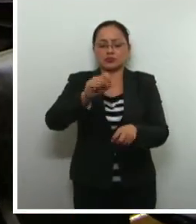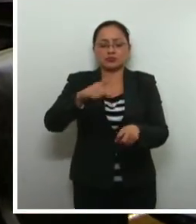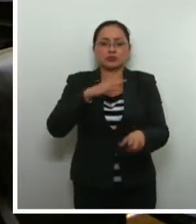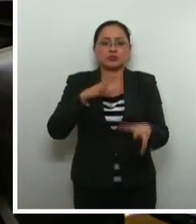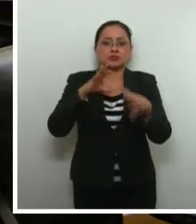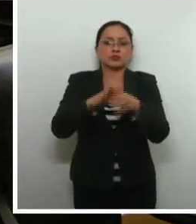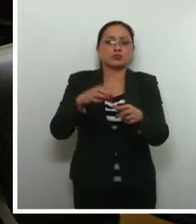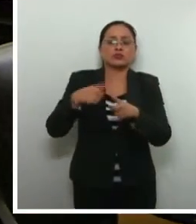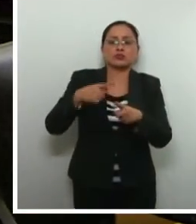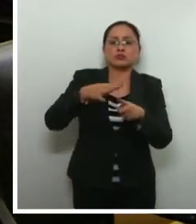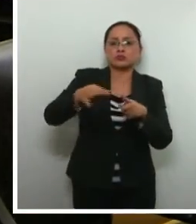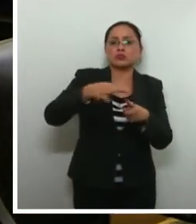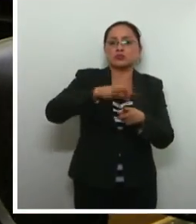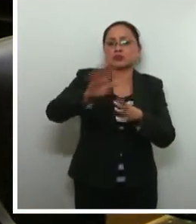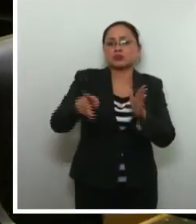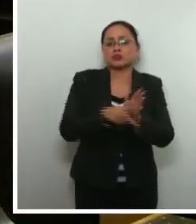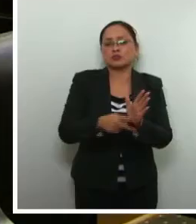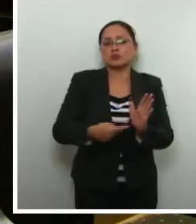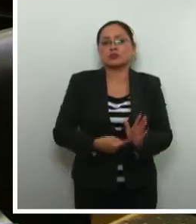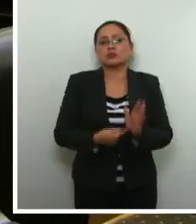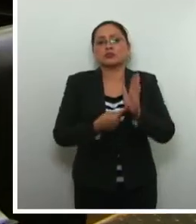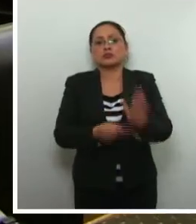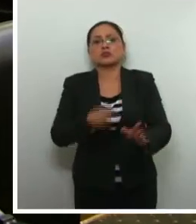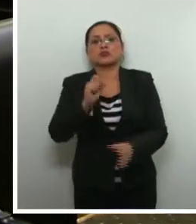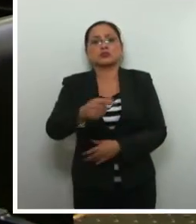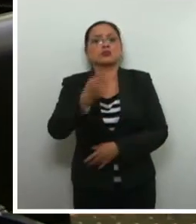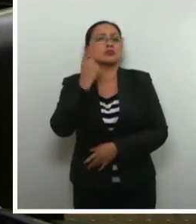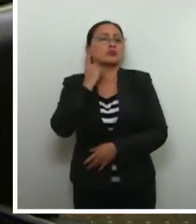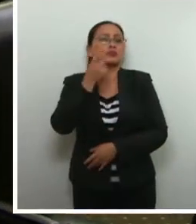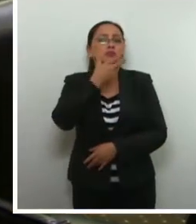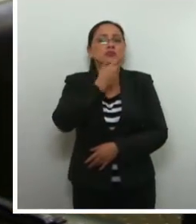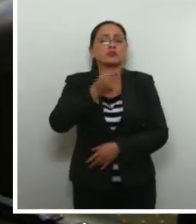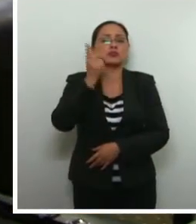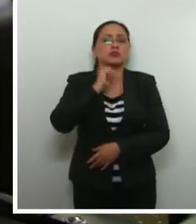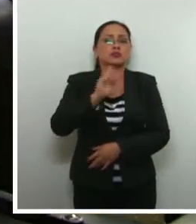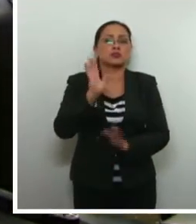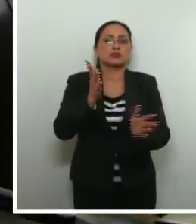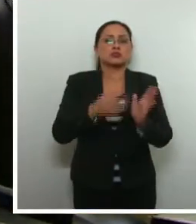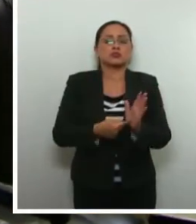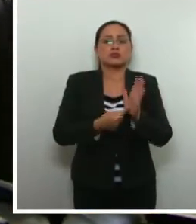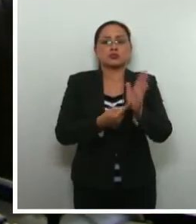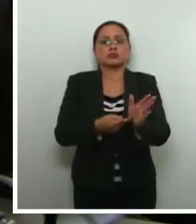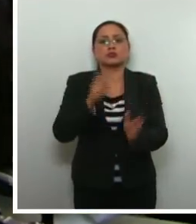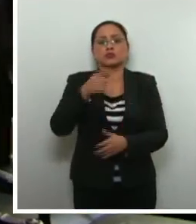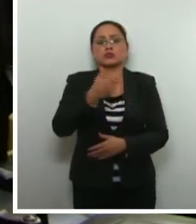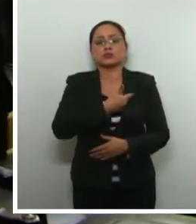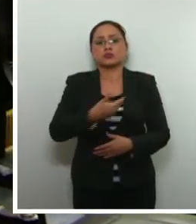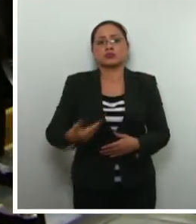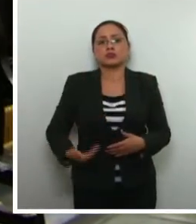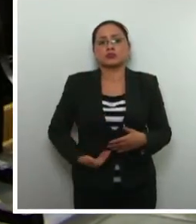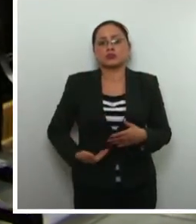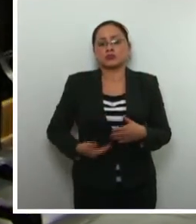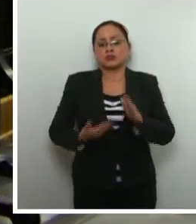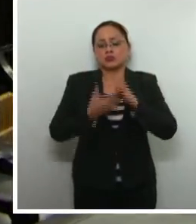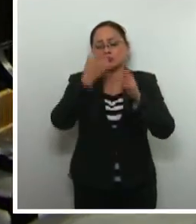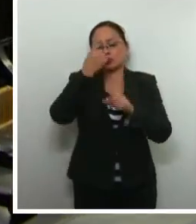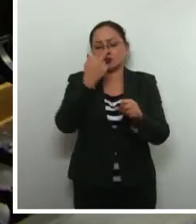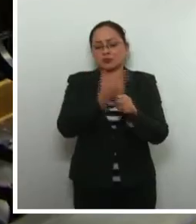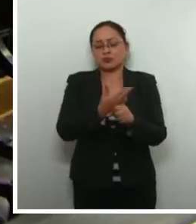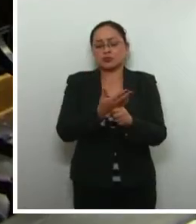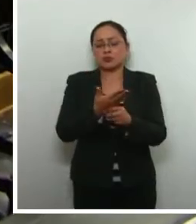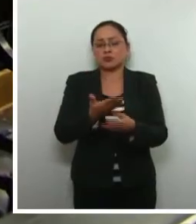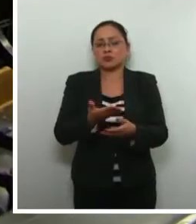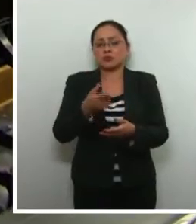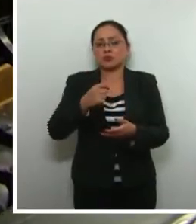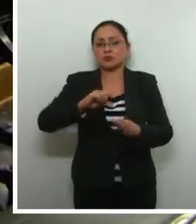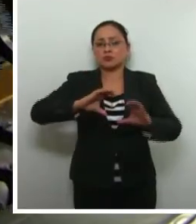las reservas presentadas por las y los legisladores, el presidente de la mesa directiva de